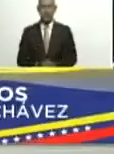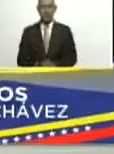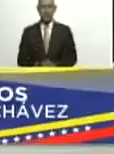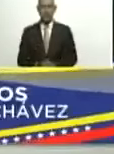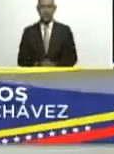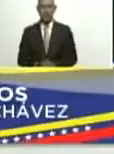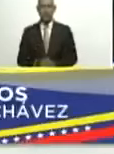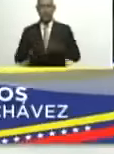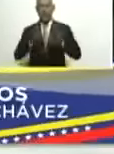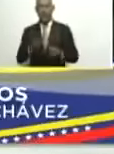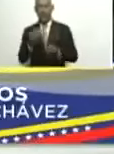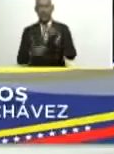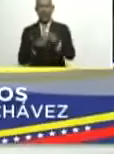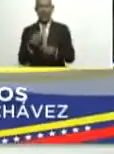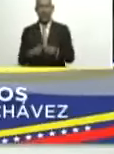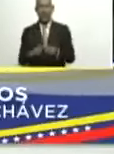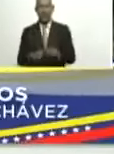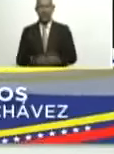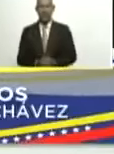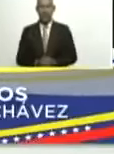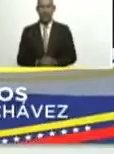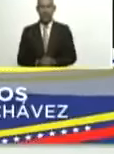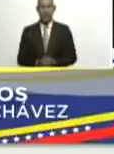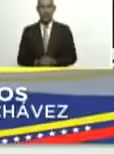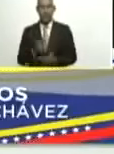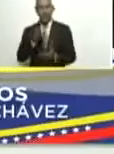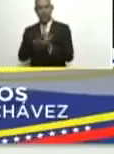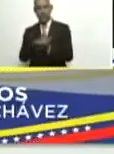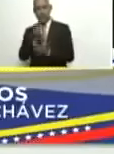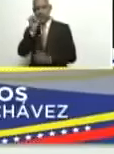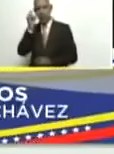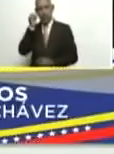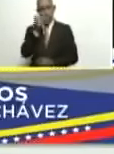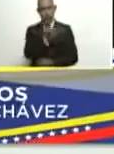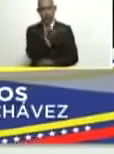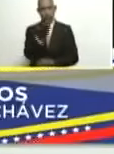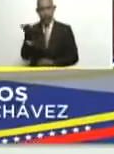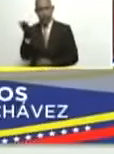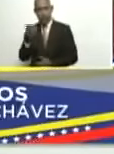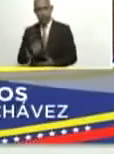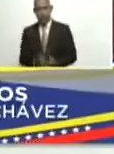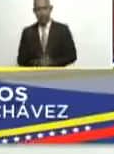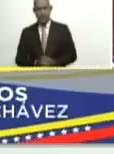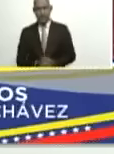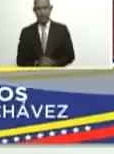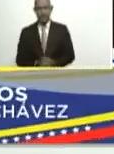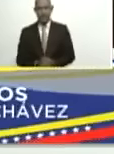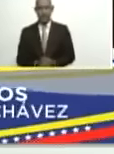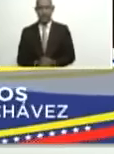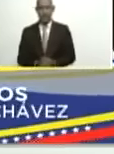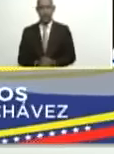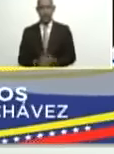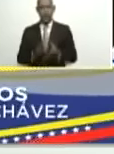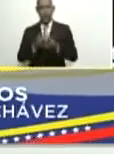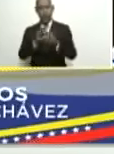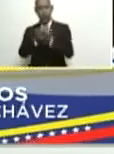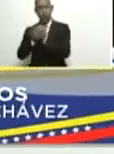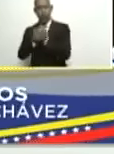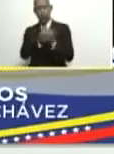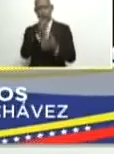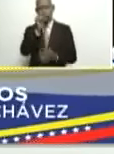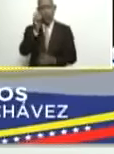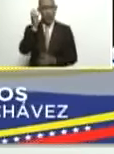Y así se hizo, compañeros, compañeras, compatriotas, camaradas,